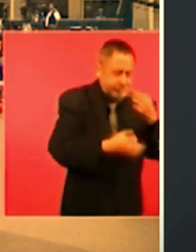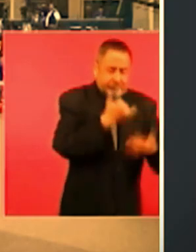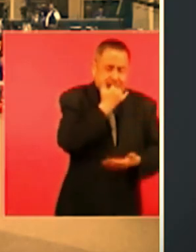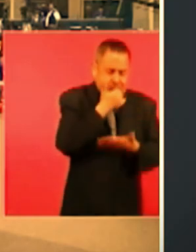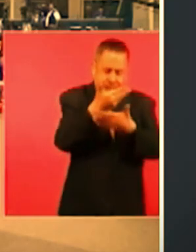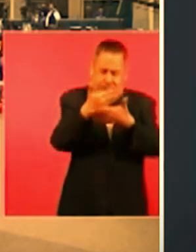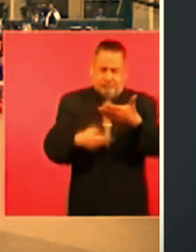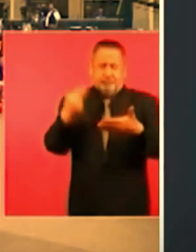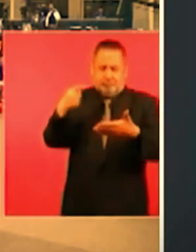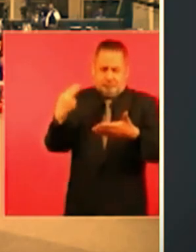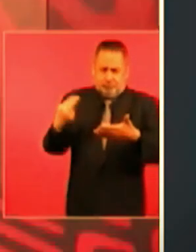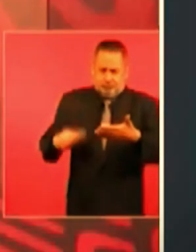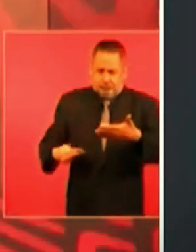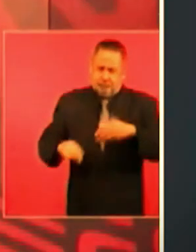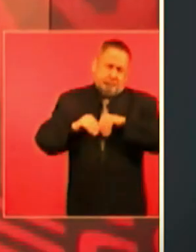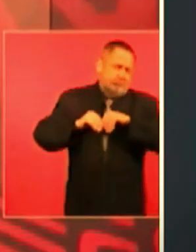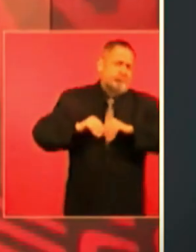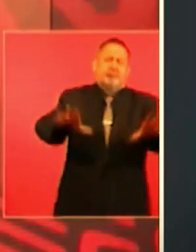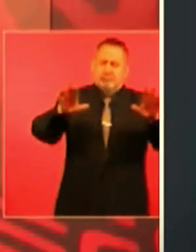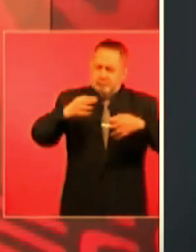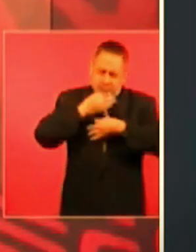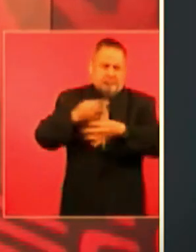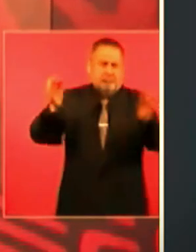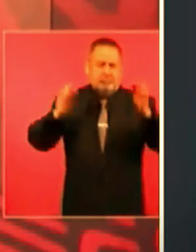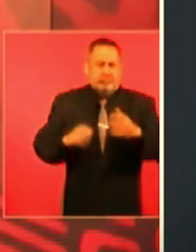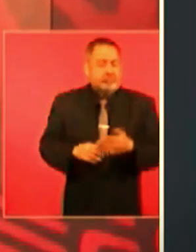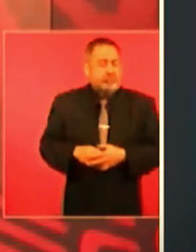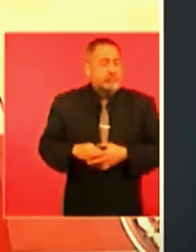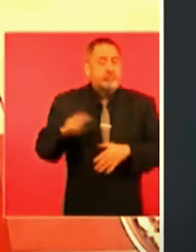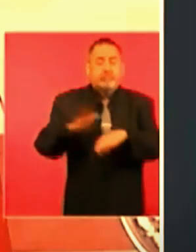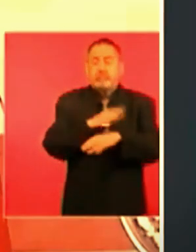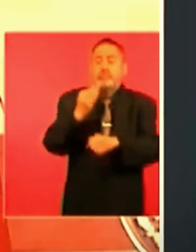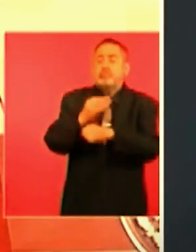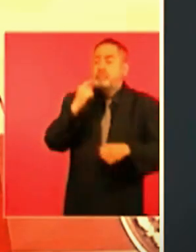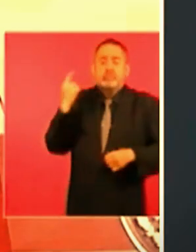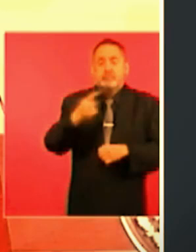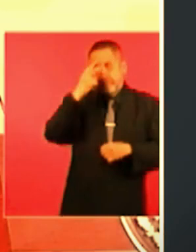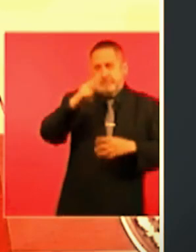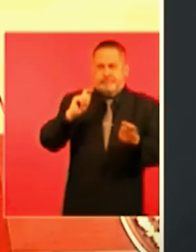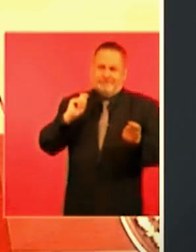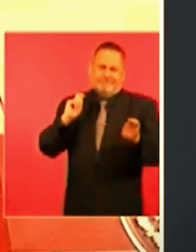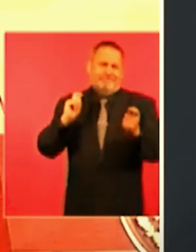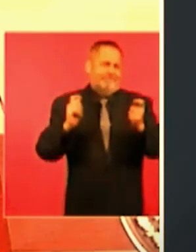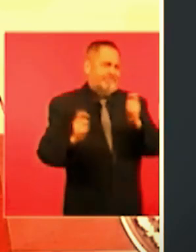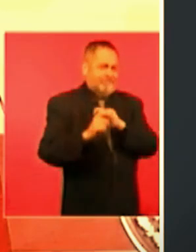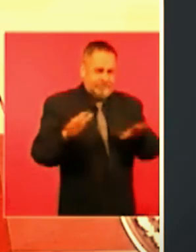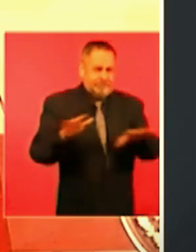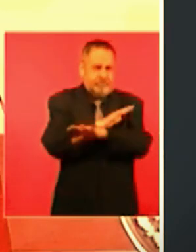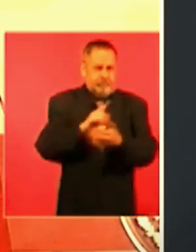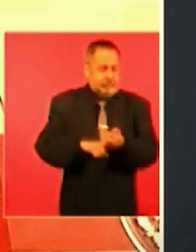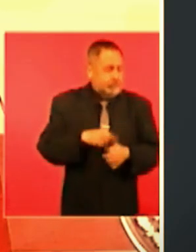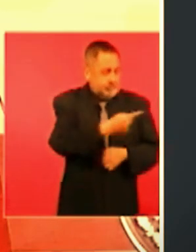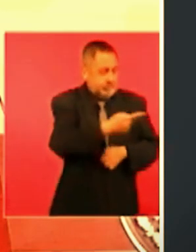es muy, muy diferente. A ver, entre un populista como López Obrador y un populista como Milei, yo prefiero a